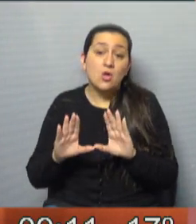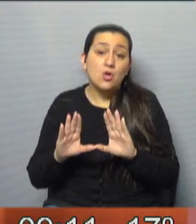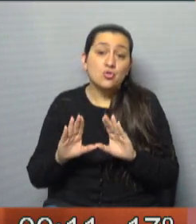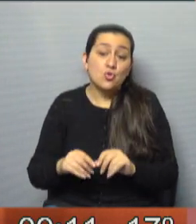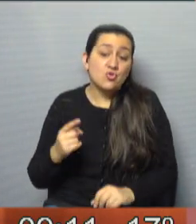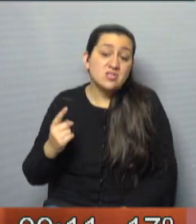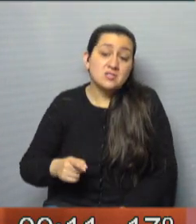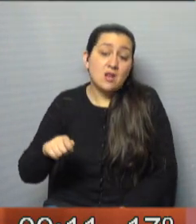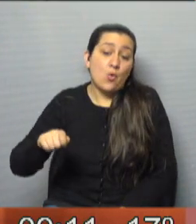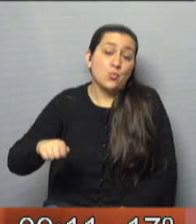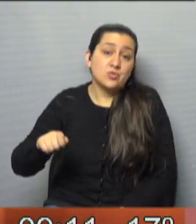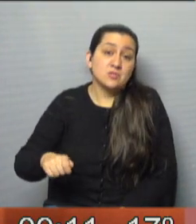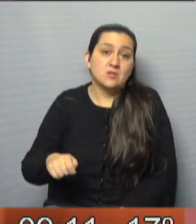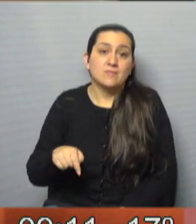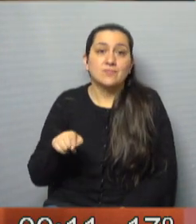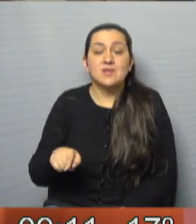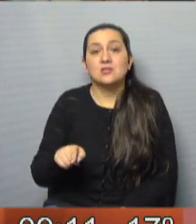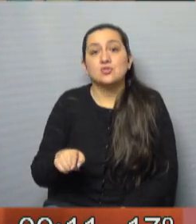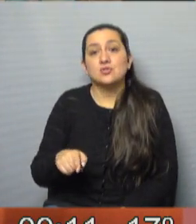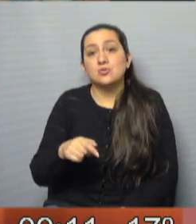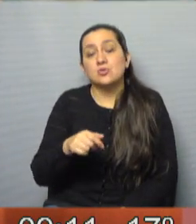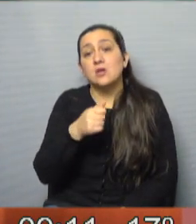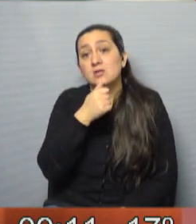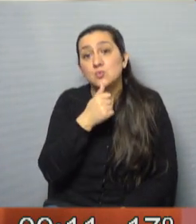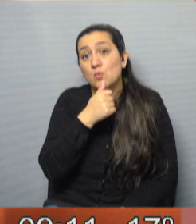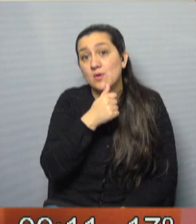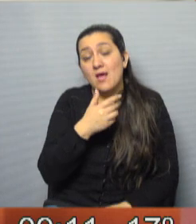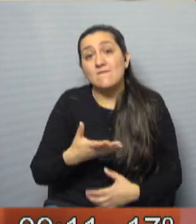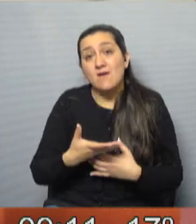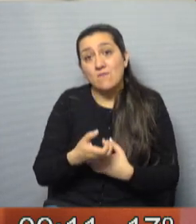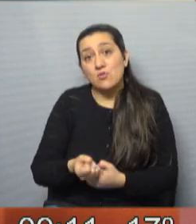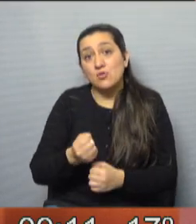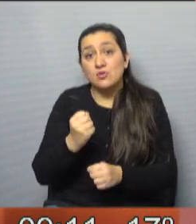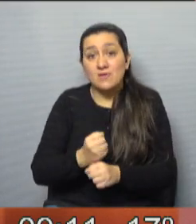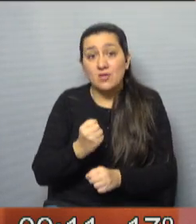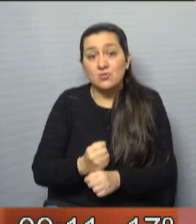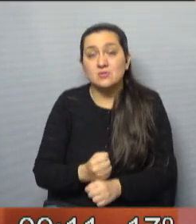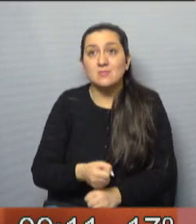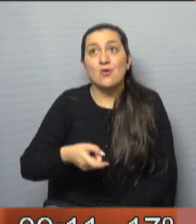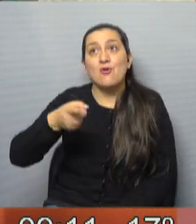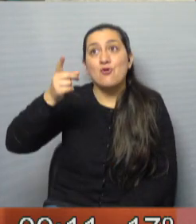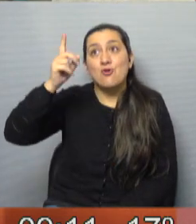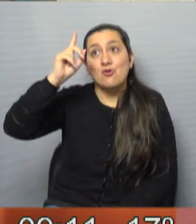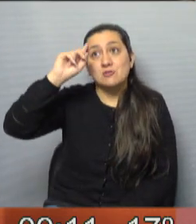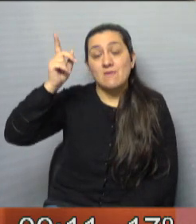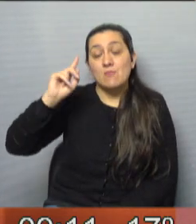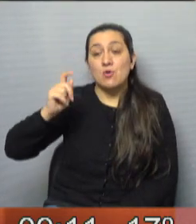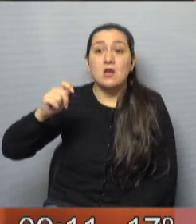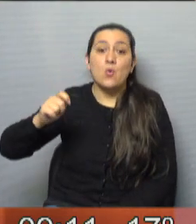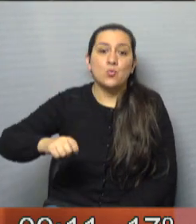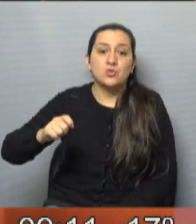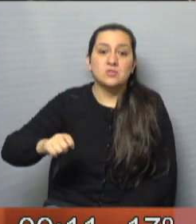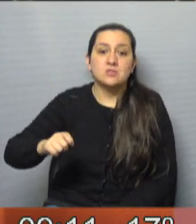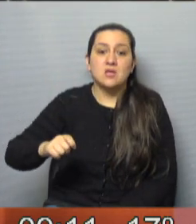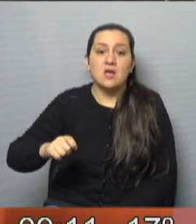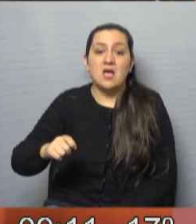Claro, la justicia está resolviendo a favor de los trabajadores. No tenemos conocimiento de que la justicia haya dictado algo